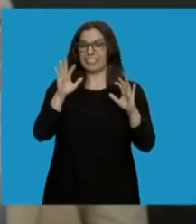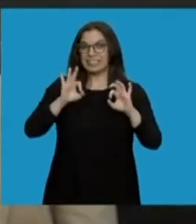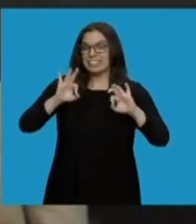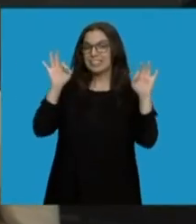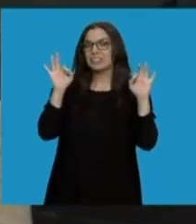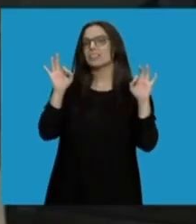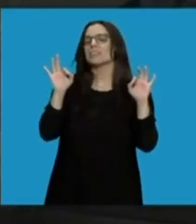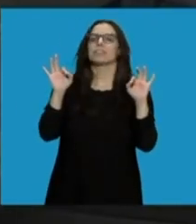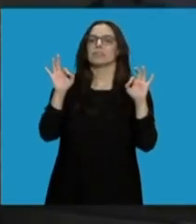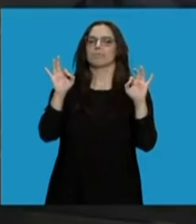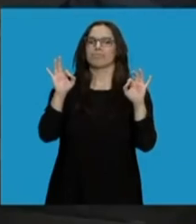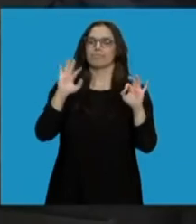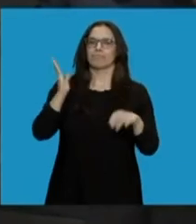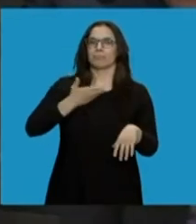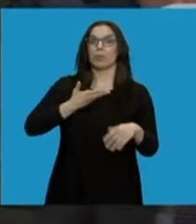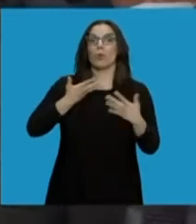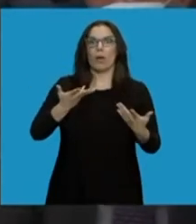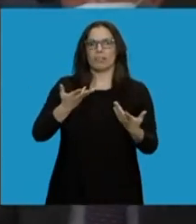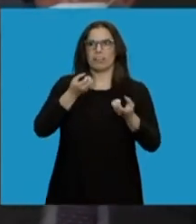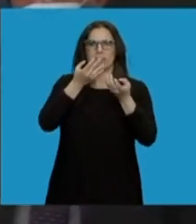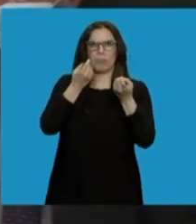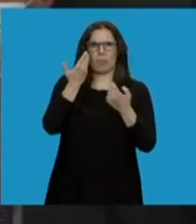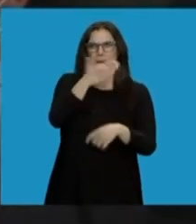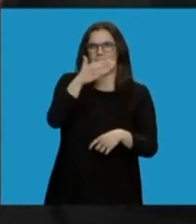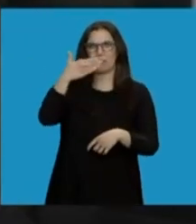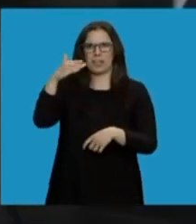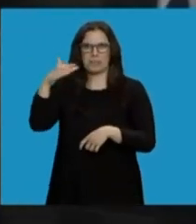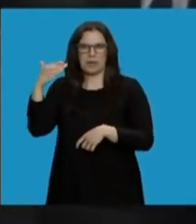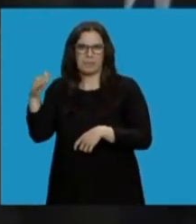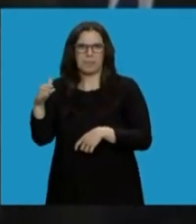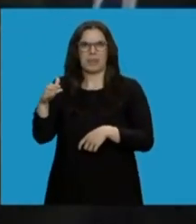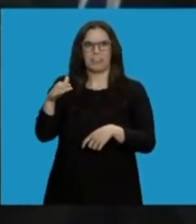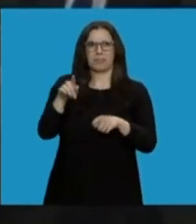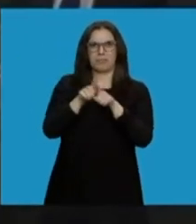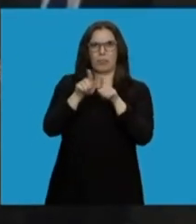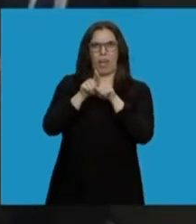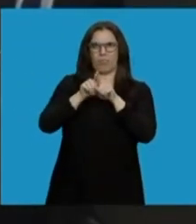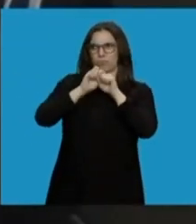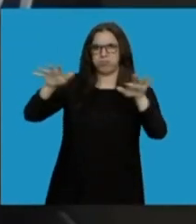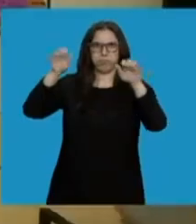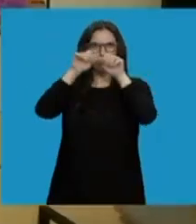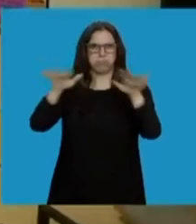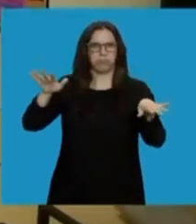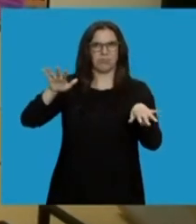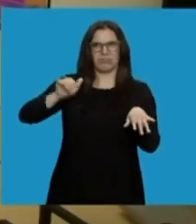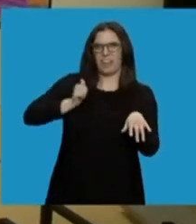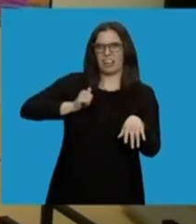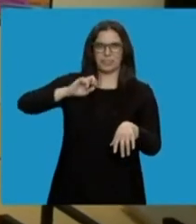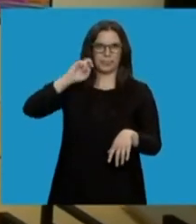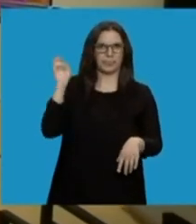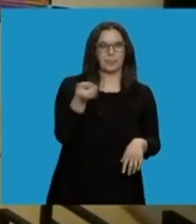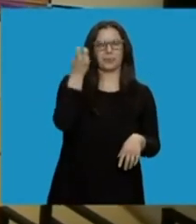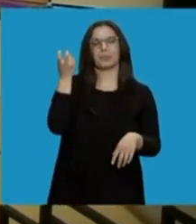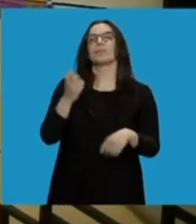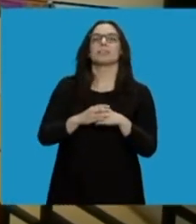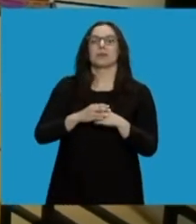hemos vivido, el de la desinformación, la llamada infodemia. Por un lado, muchas y